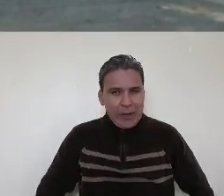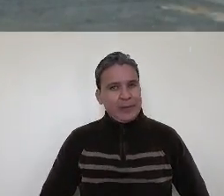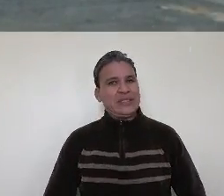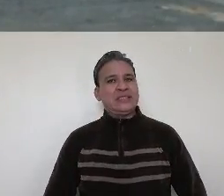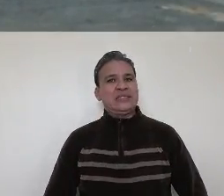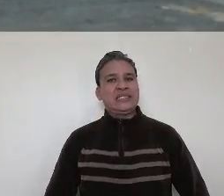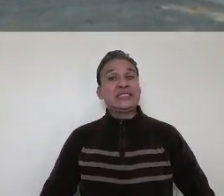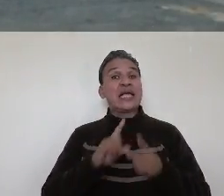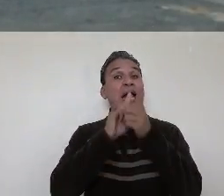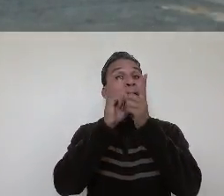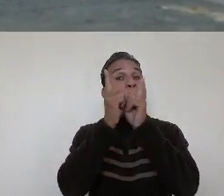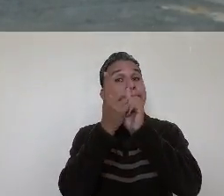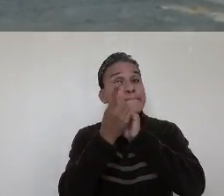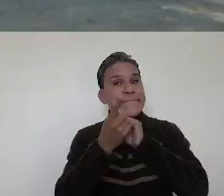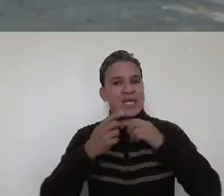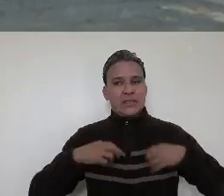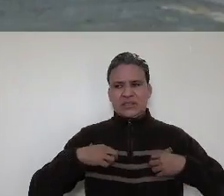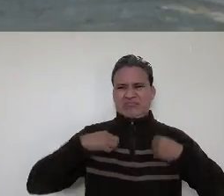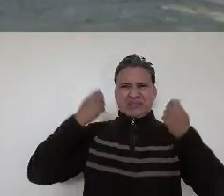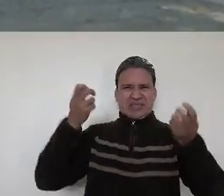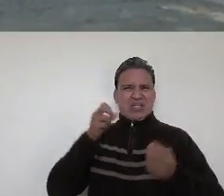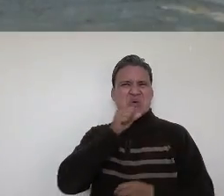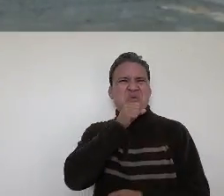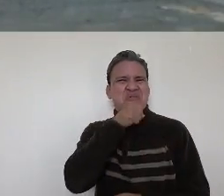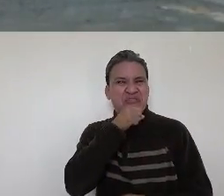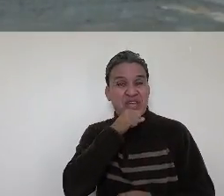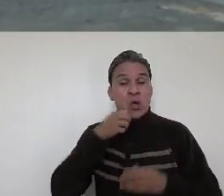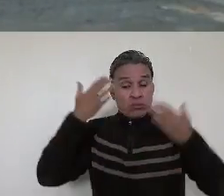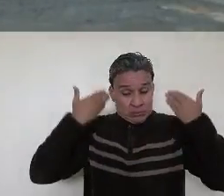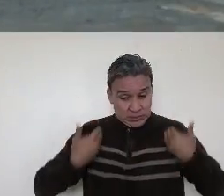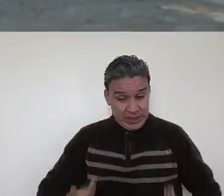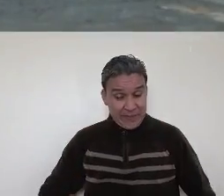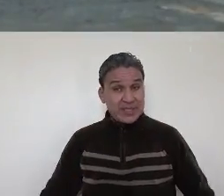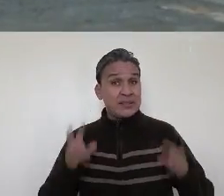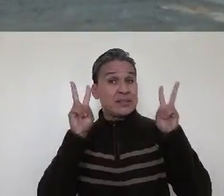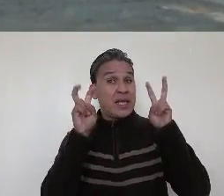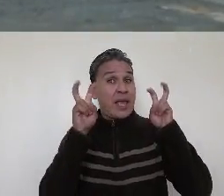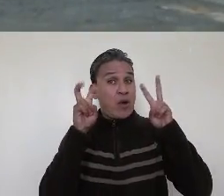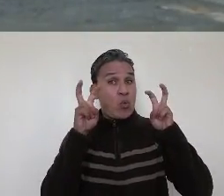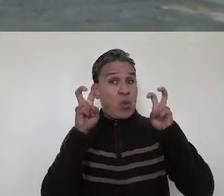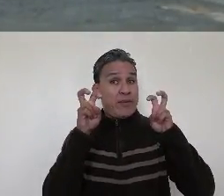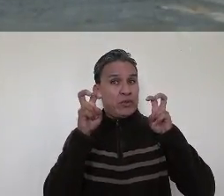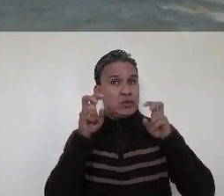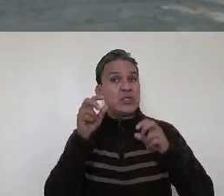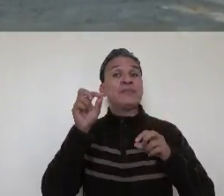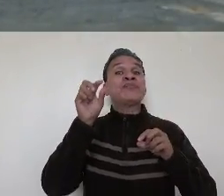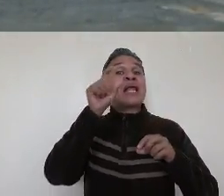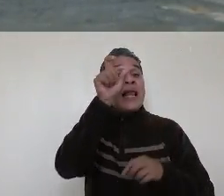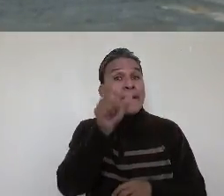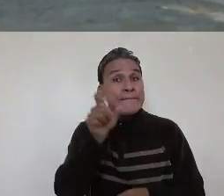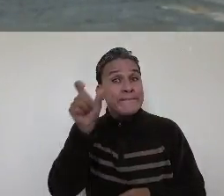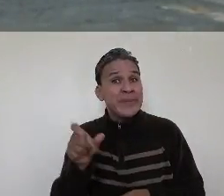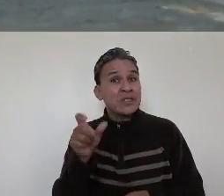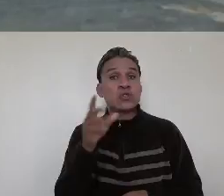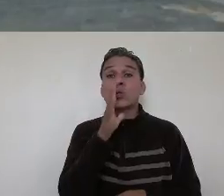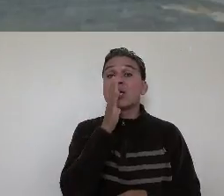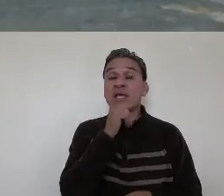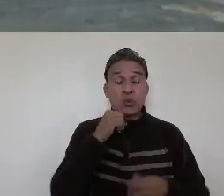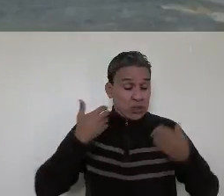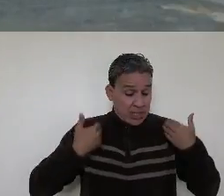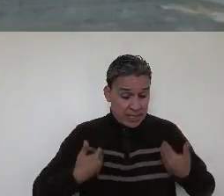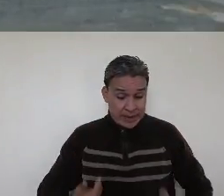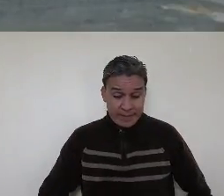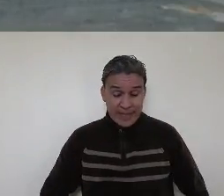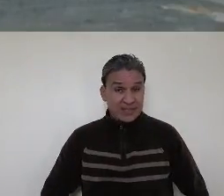Y entonces, aquel que no tenía el vestido de boda, ¿qué significaba? Que no